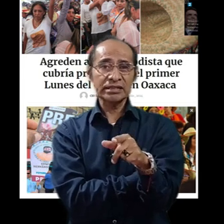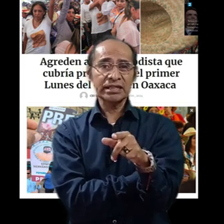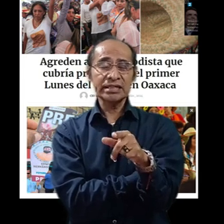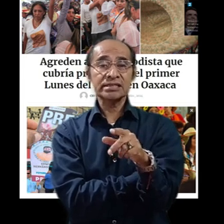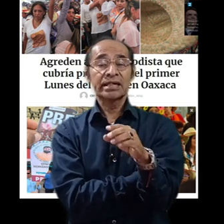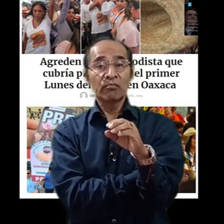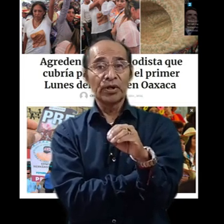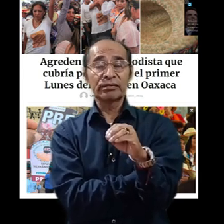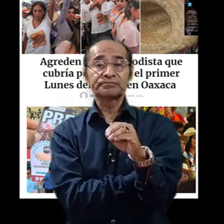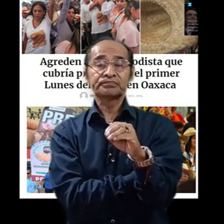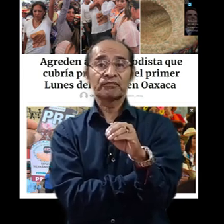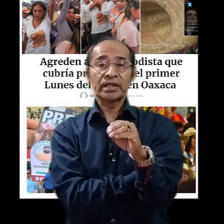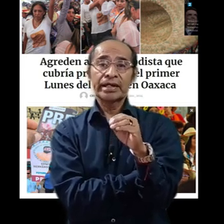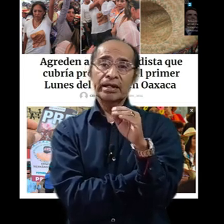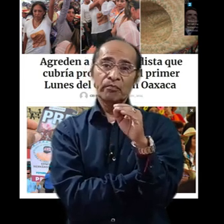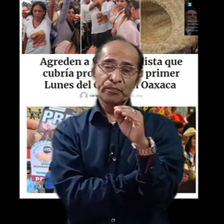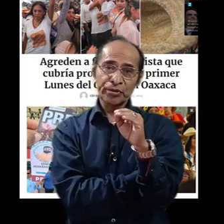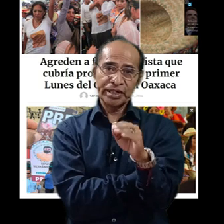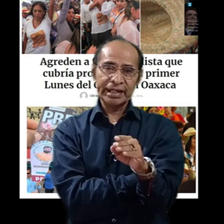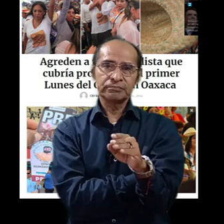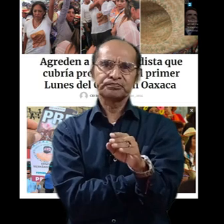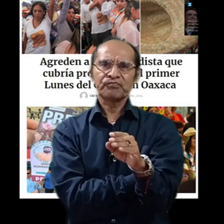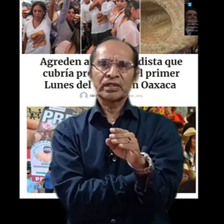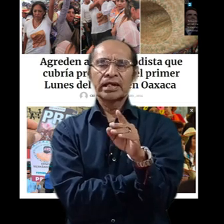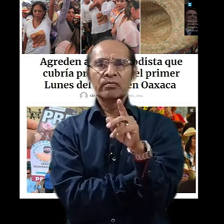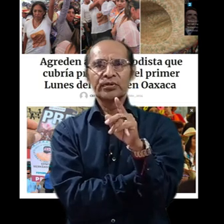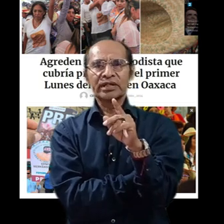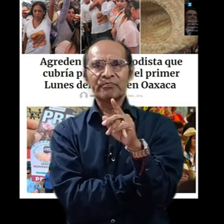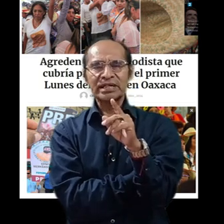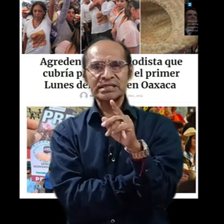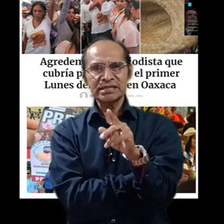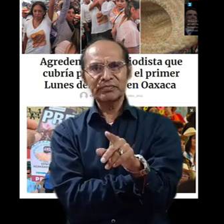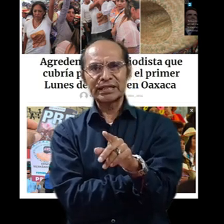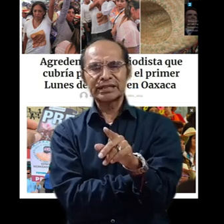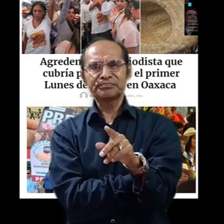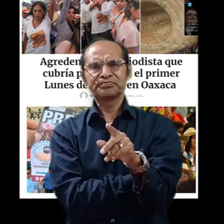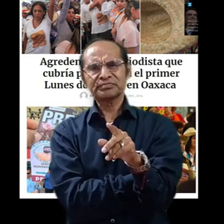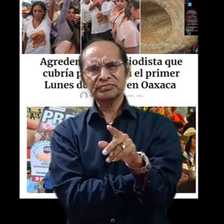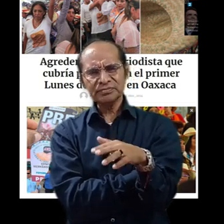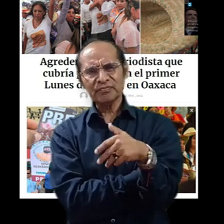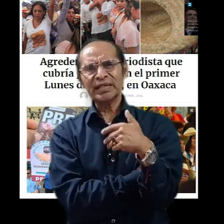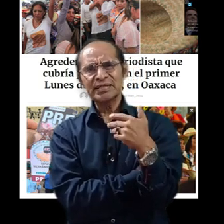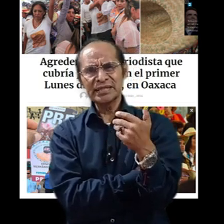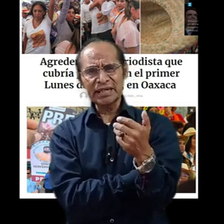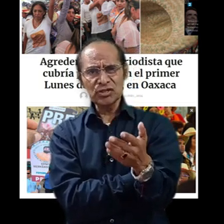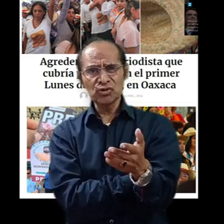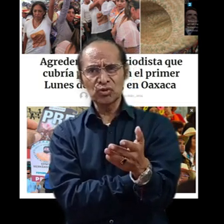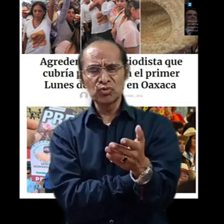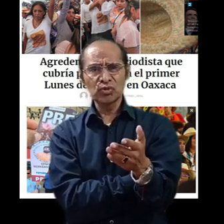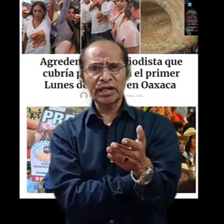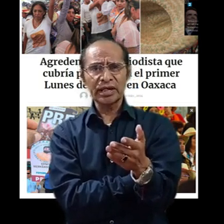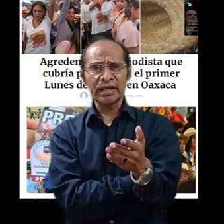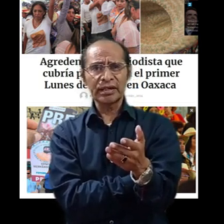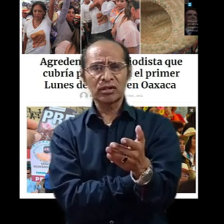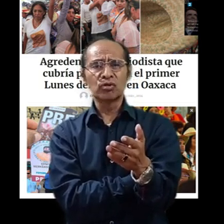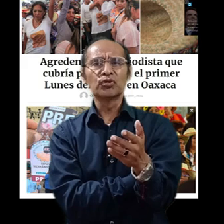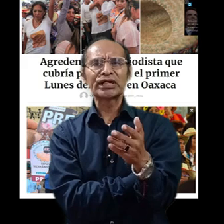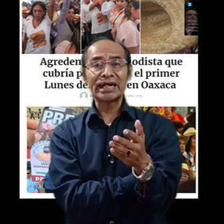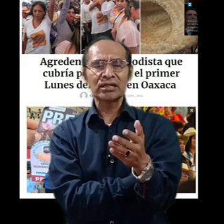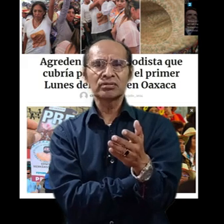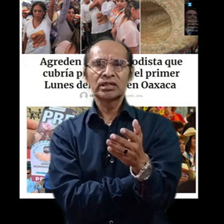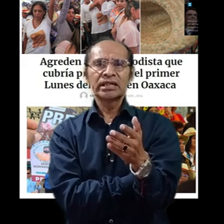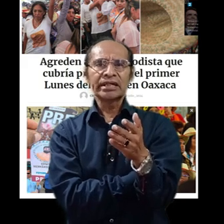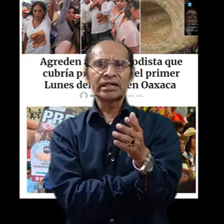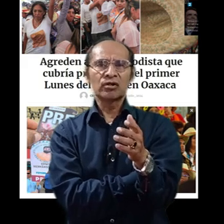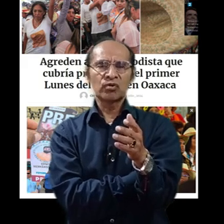ahí hay otras es bueno por qué porque precisamente se hizo un eh